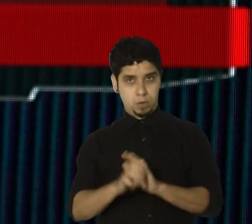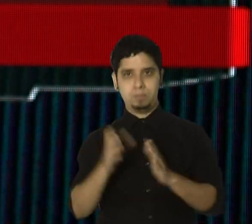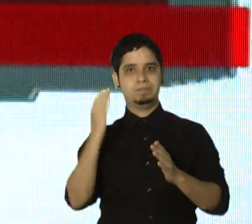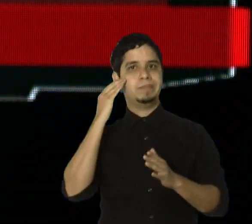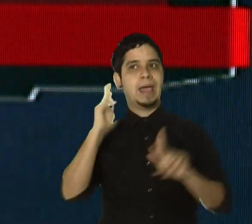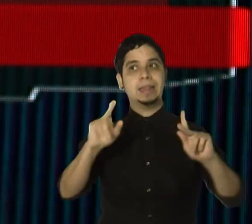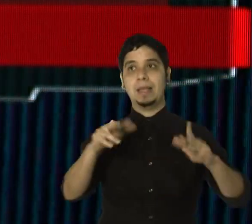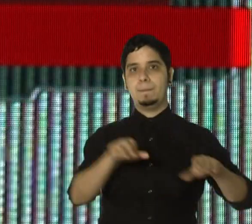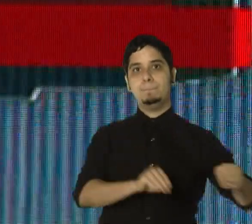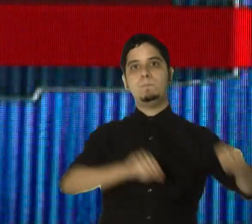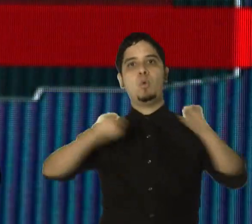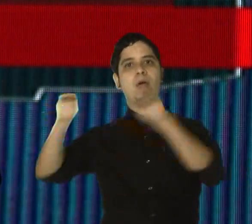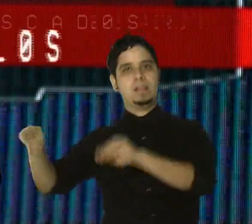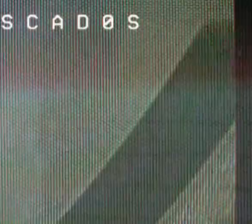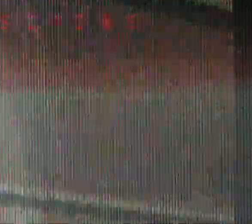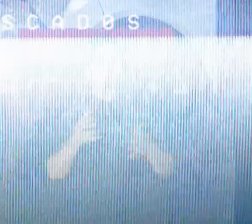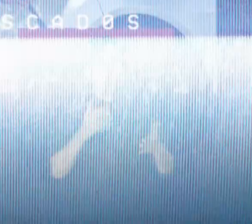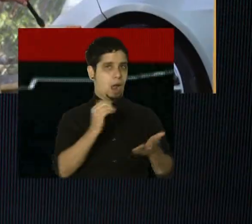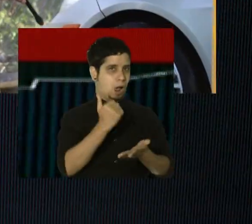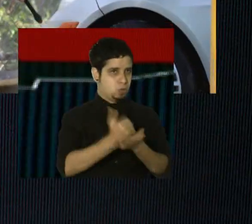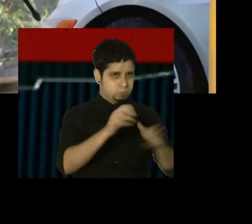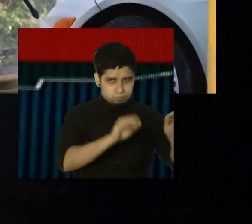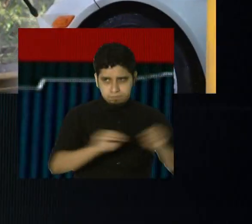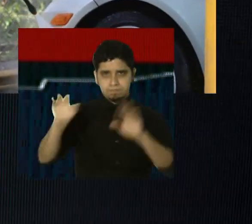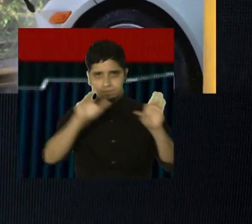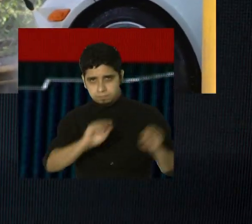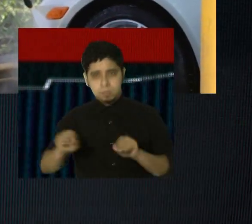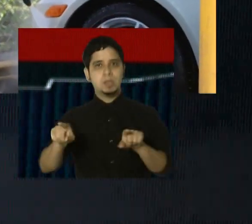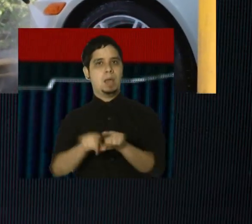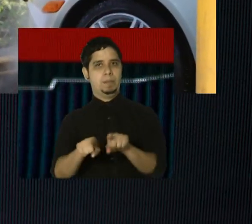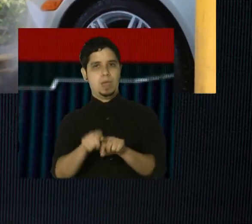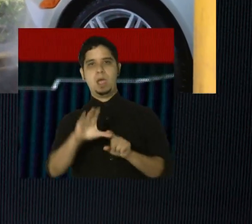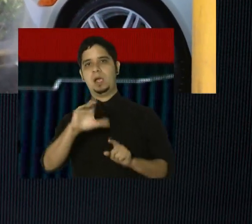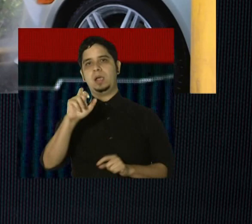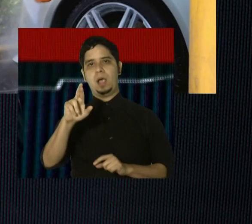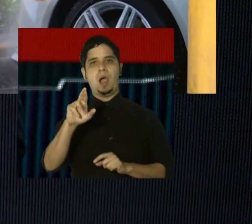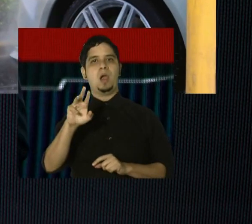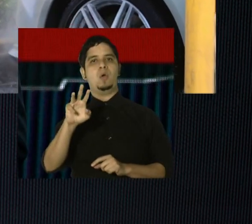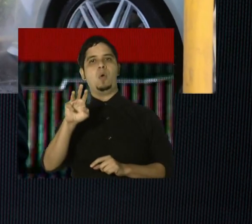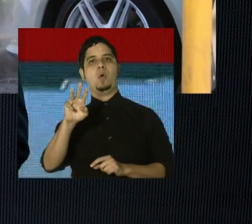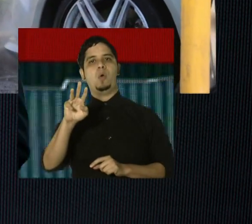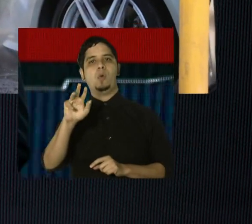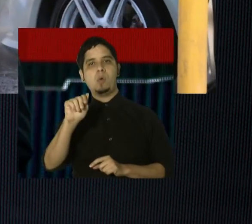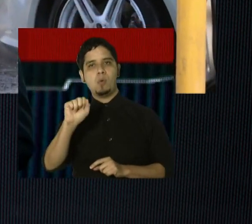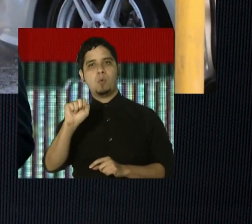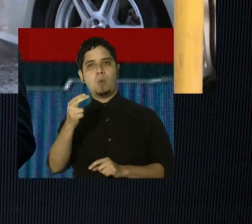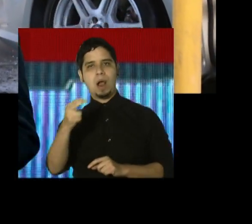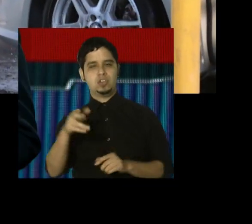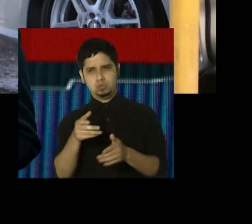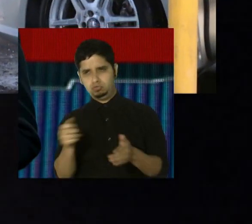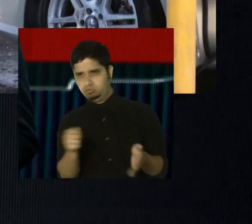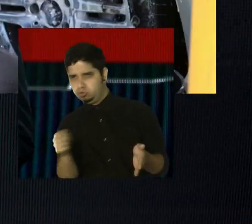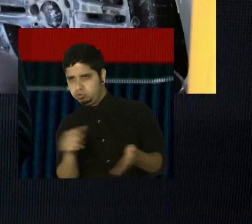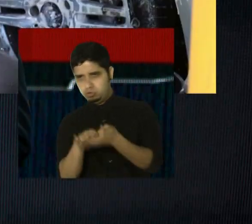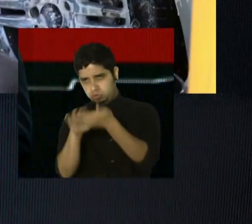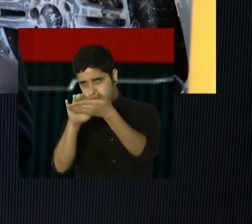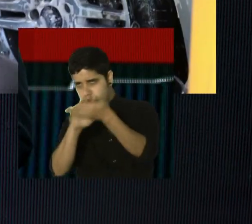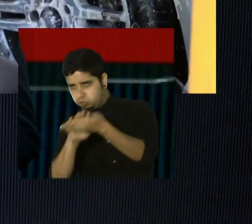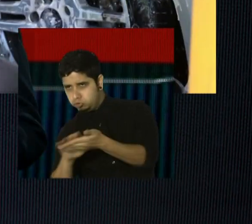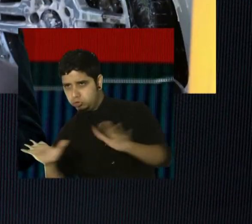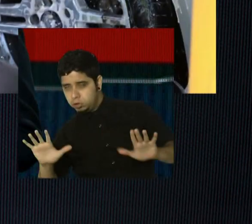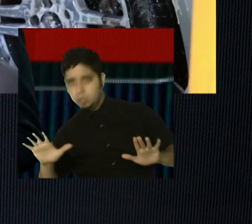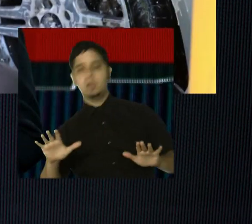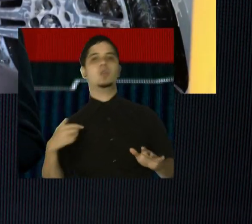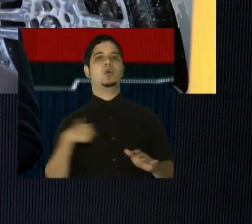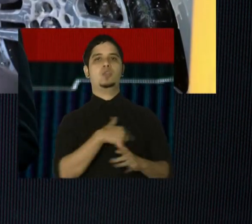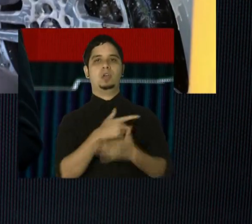servicios de lavado de autos, Car Wash, como se conoce comúnmente. Nosotros le damos servicio a todas las